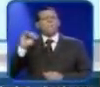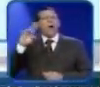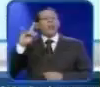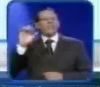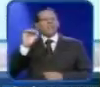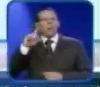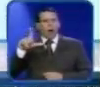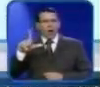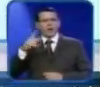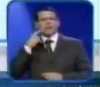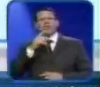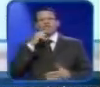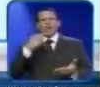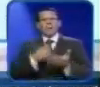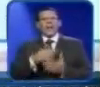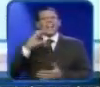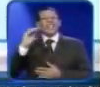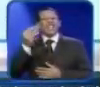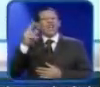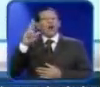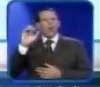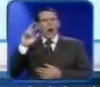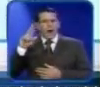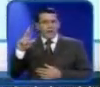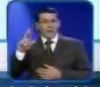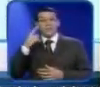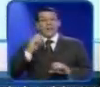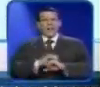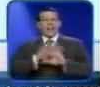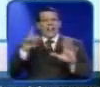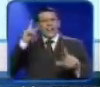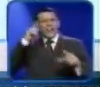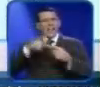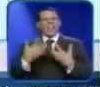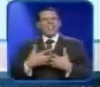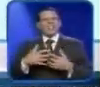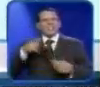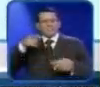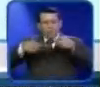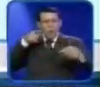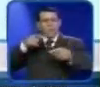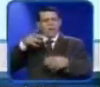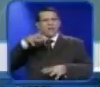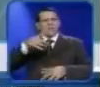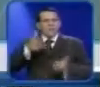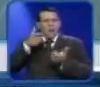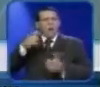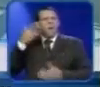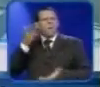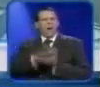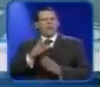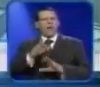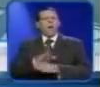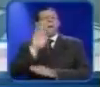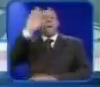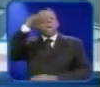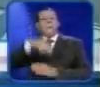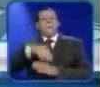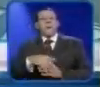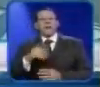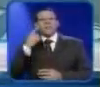Mouse, que lleva por nombre King Rat, ataca claramente a la industria caza ballenas. De manera irónica, muestra a